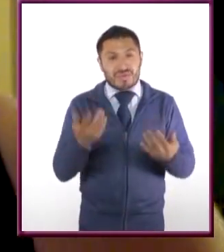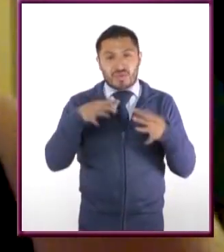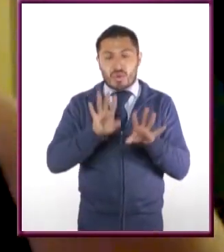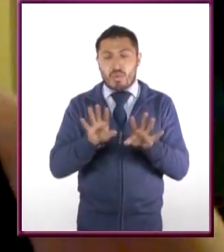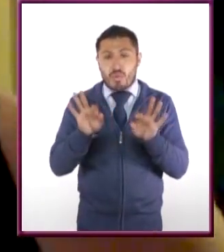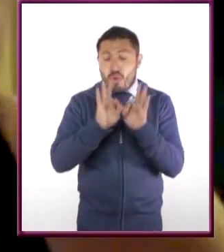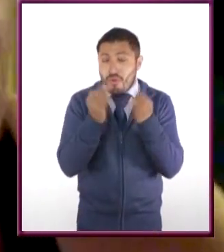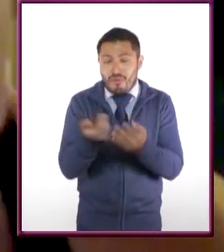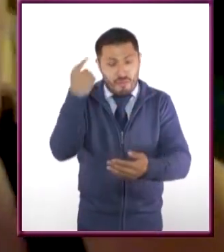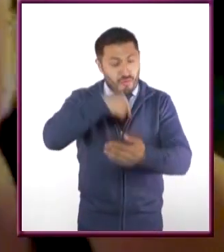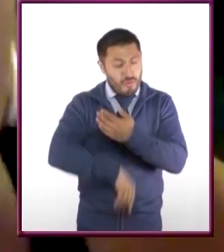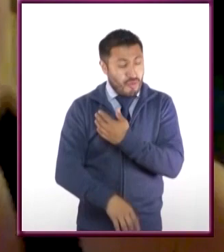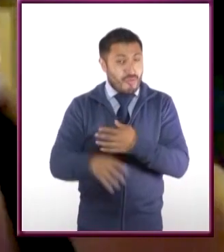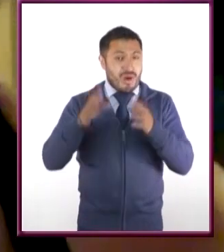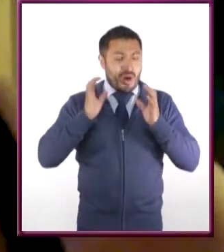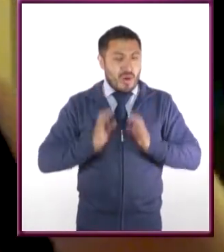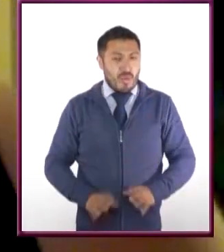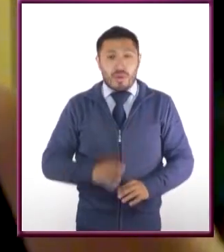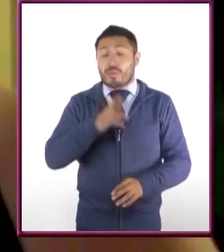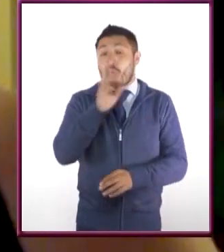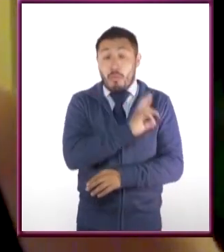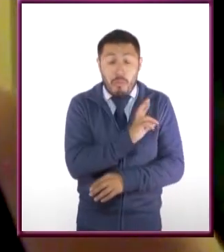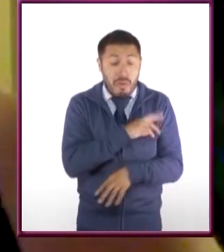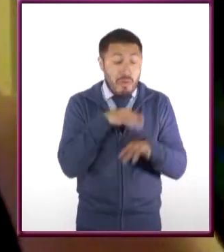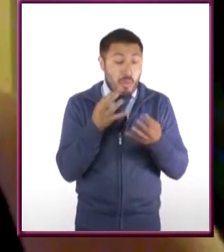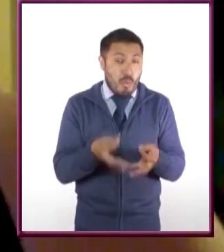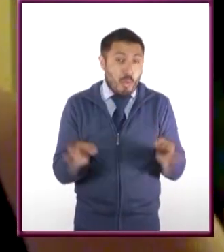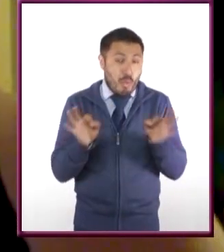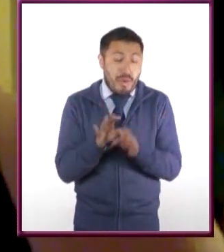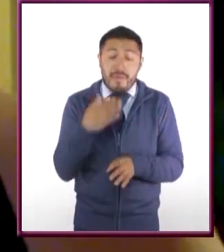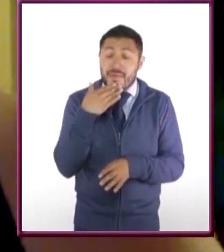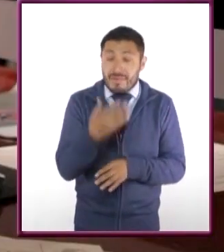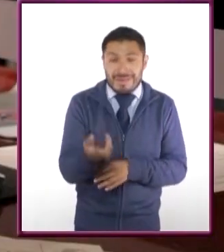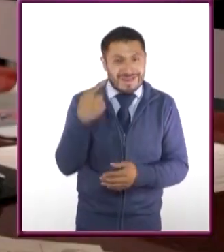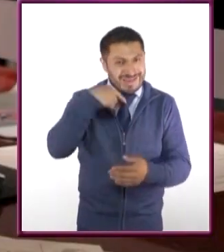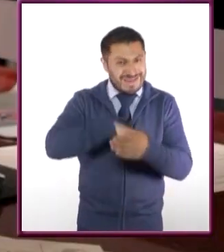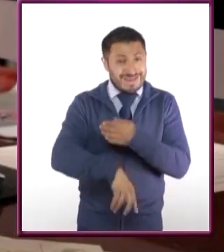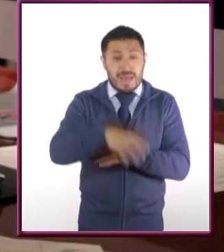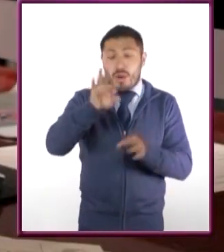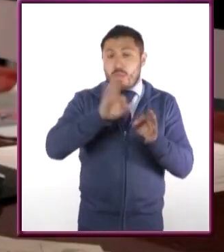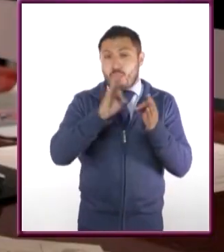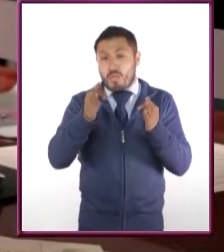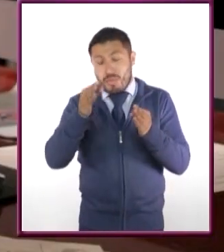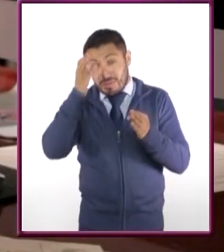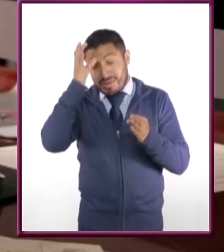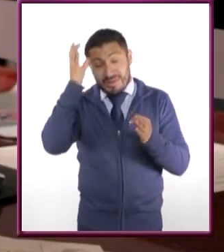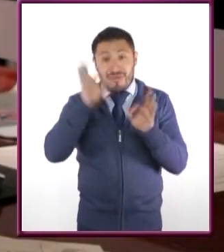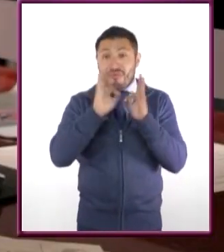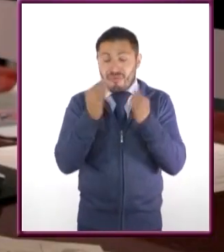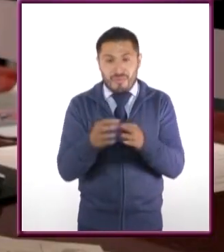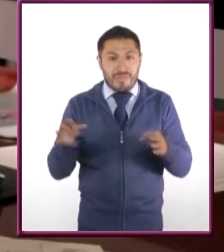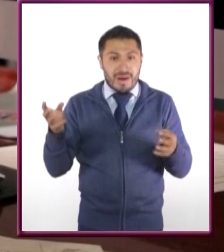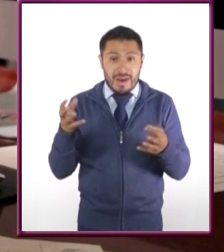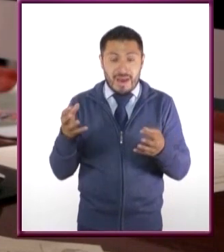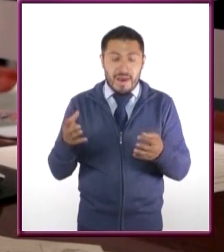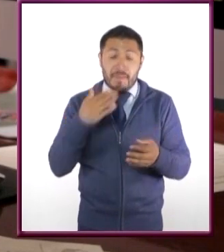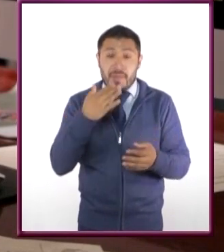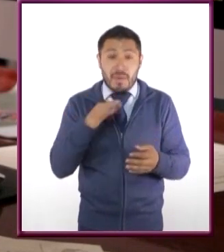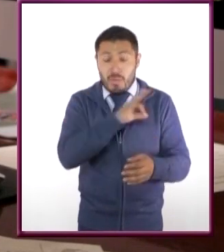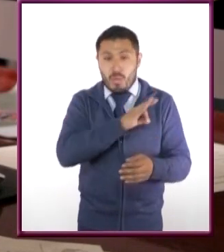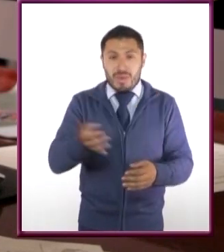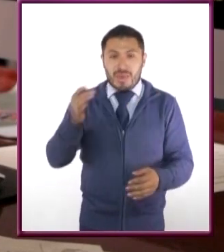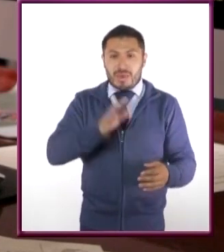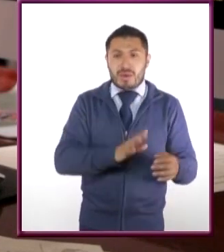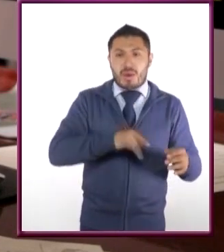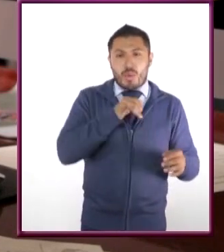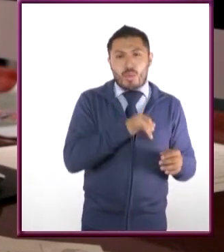muy particulares. Son de estos organismos que pueden viajar a grandes profundidades, pero que tienen que subir